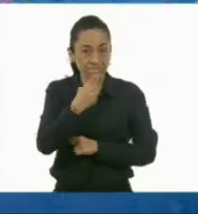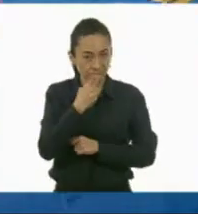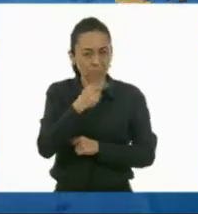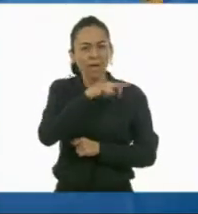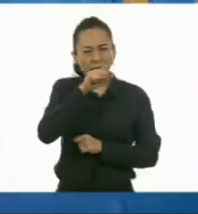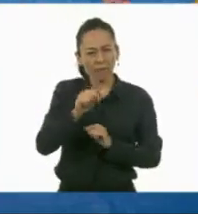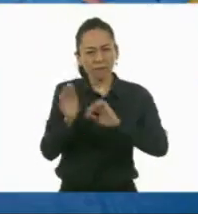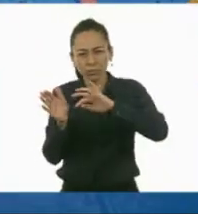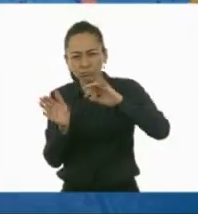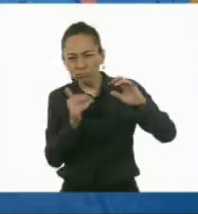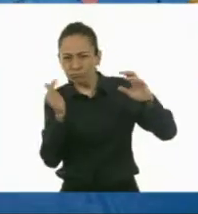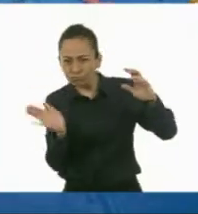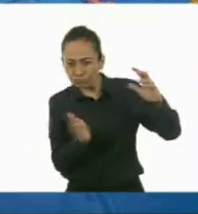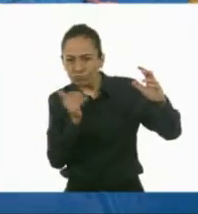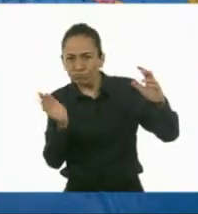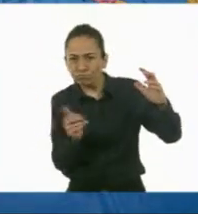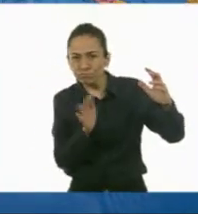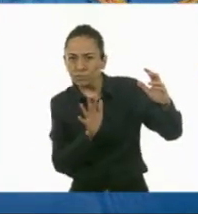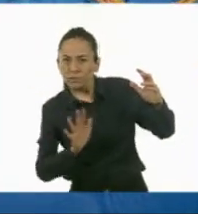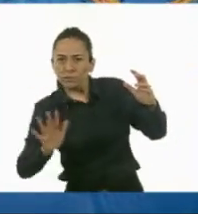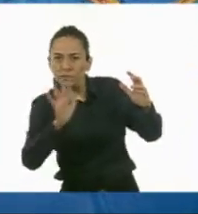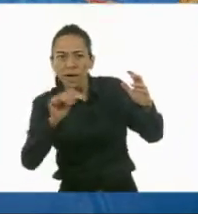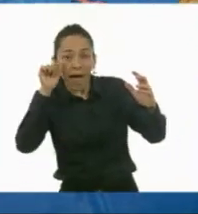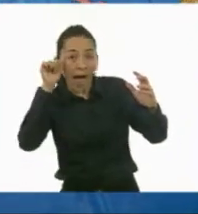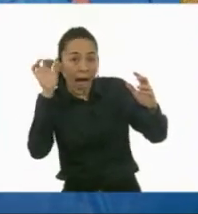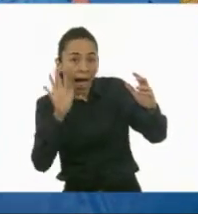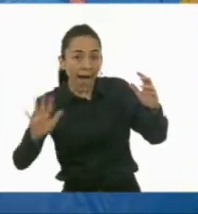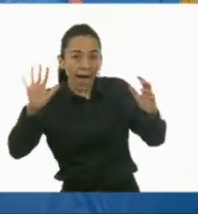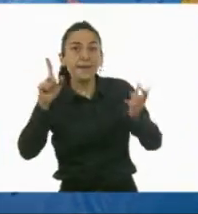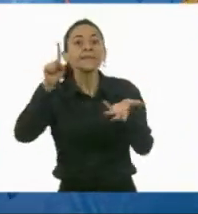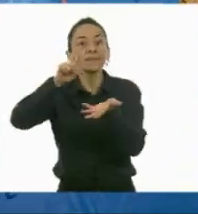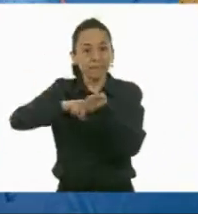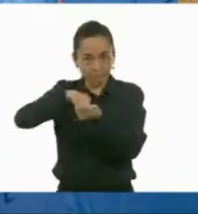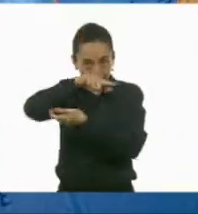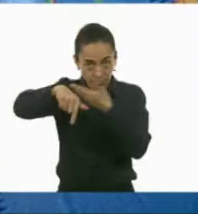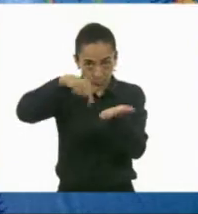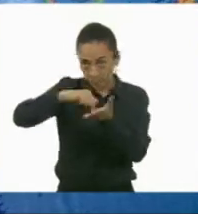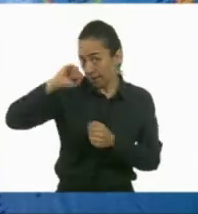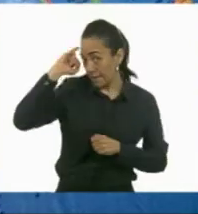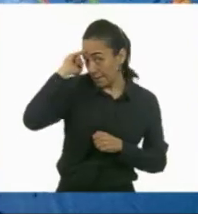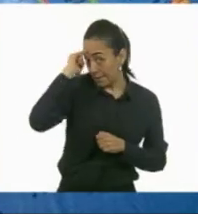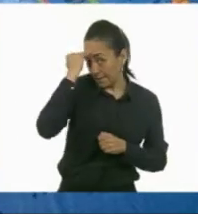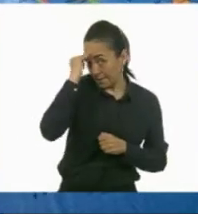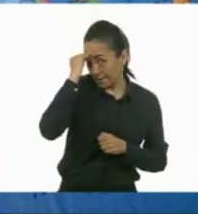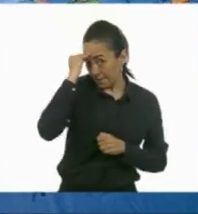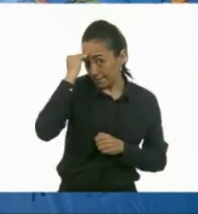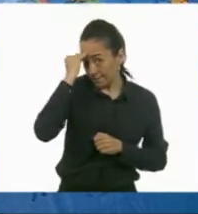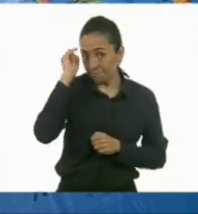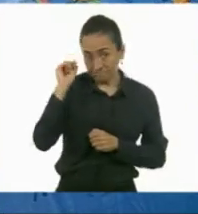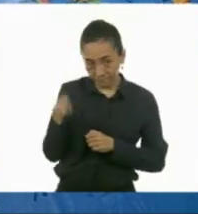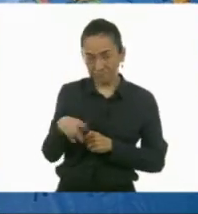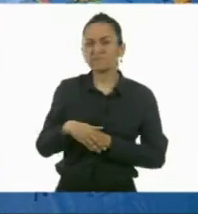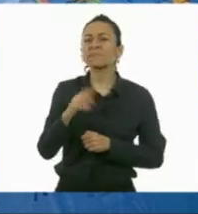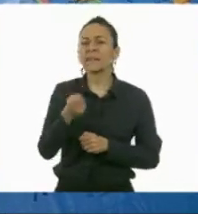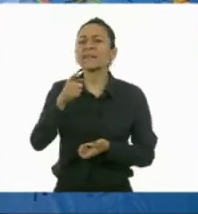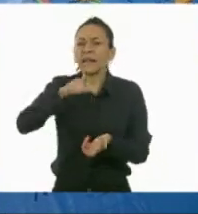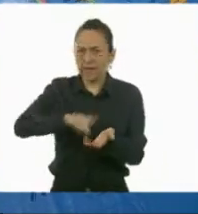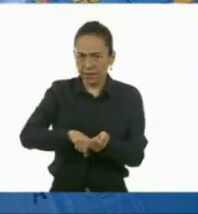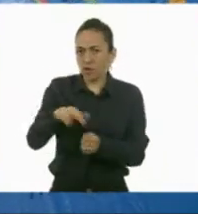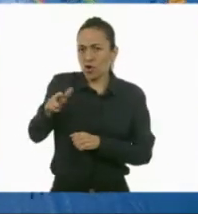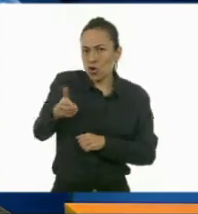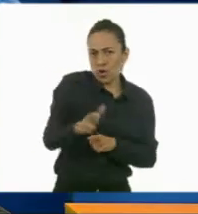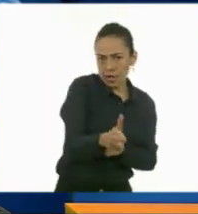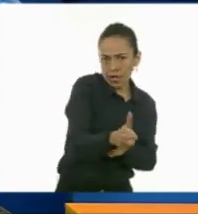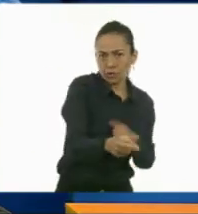Asia, vamos a encontrar la India. En la India hay dos ríos que